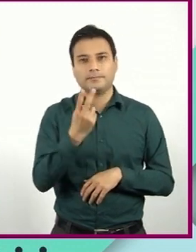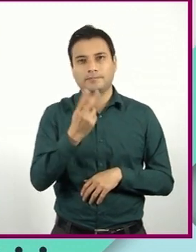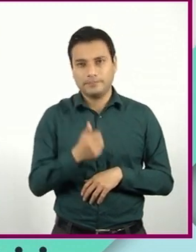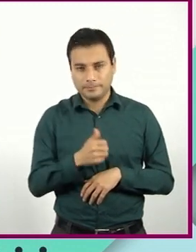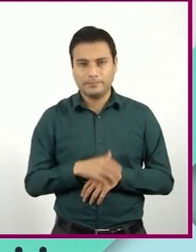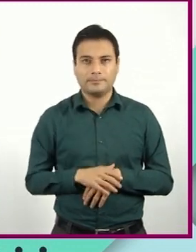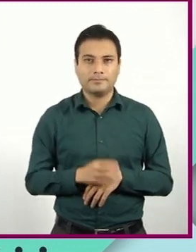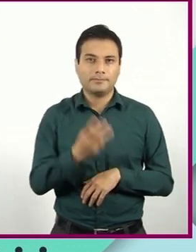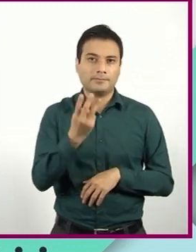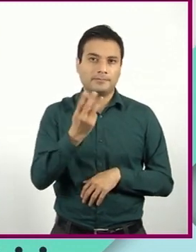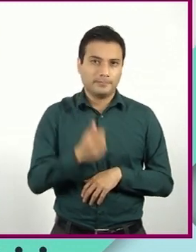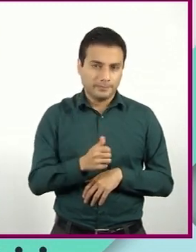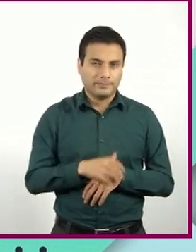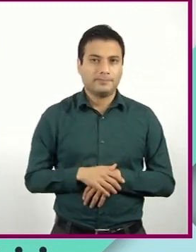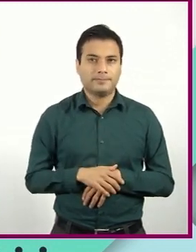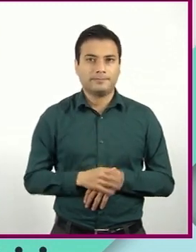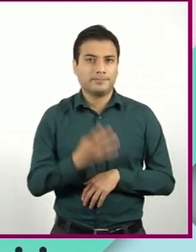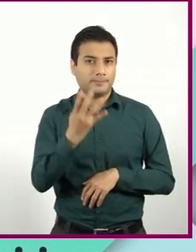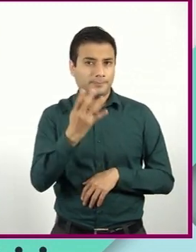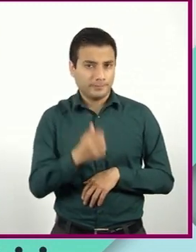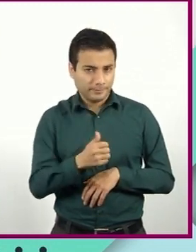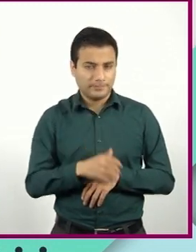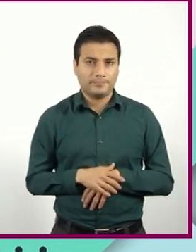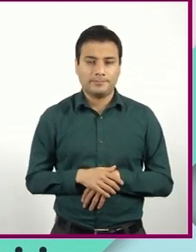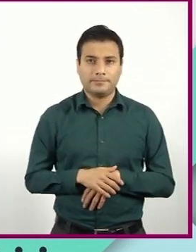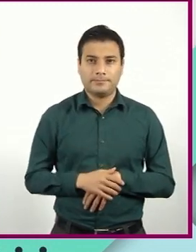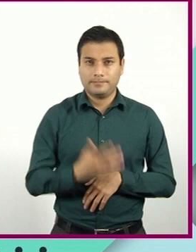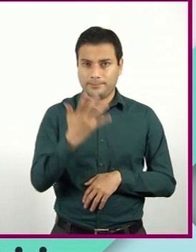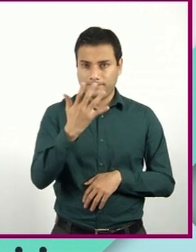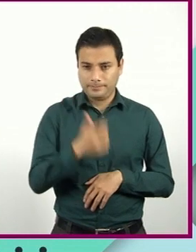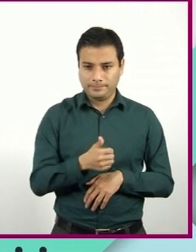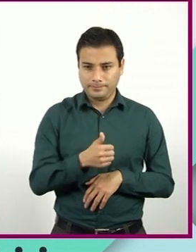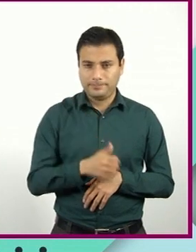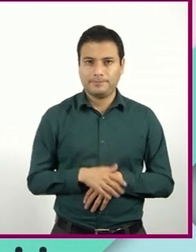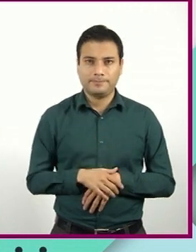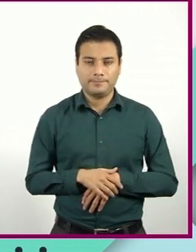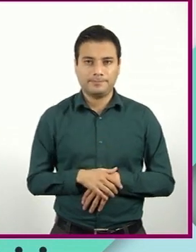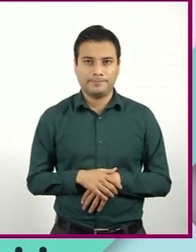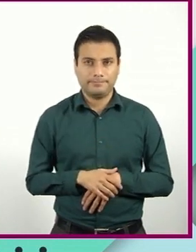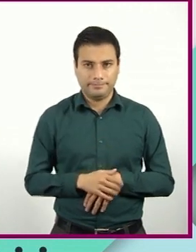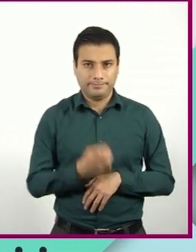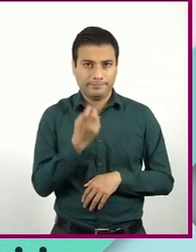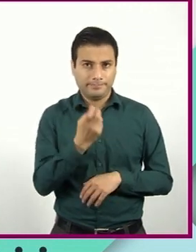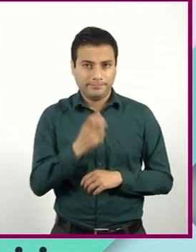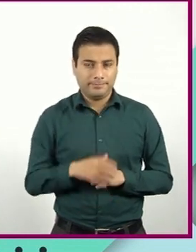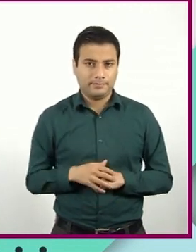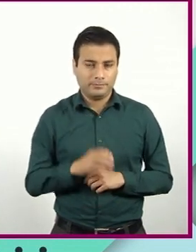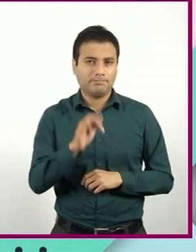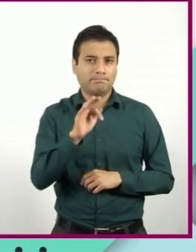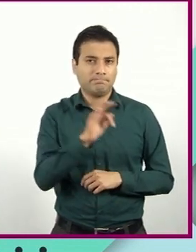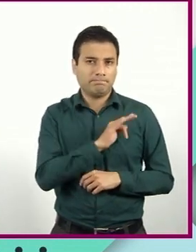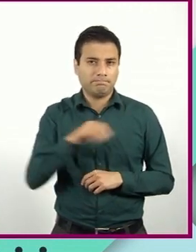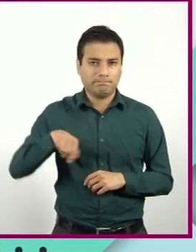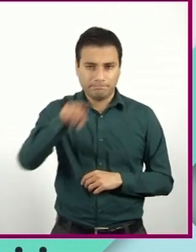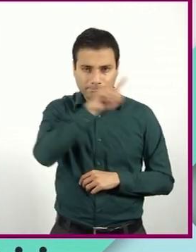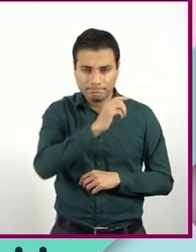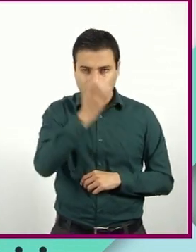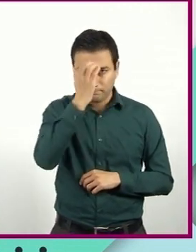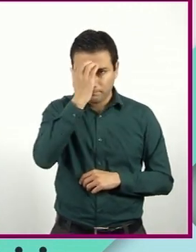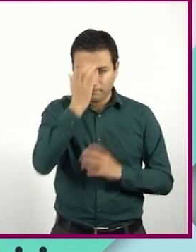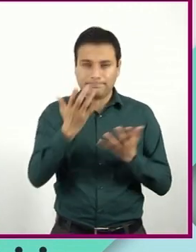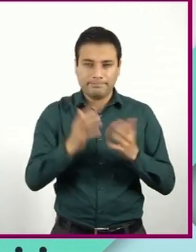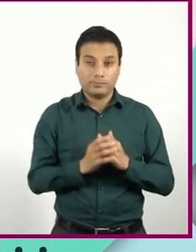2/6, 3/6, 4/6, 5/6. De esta forma podemos comprobar que